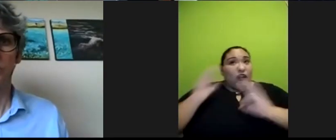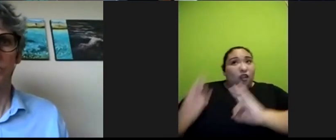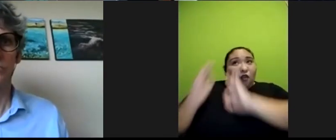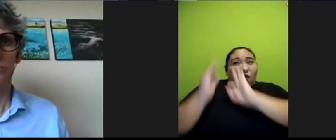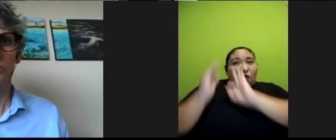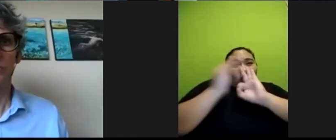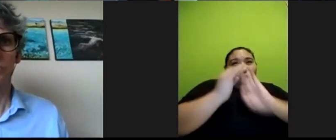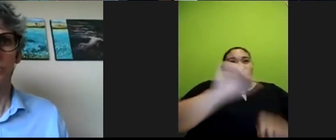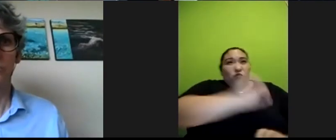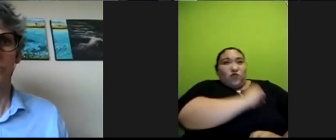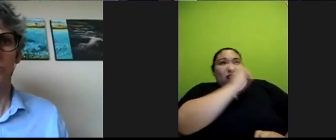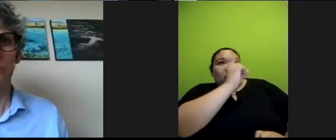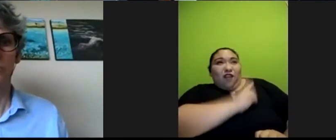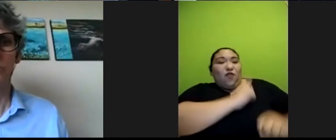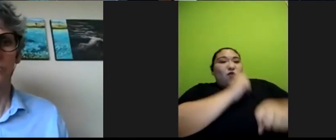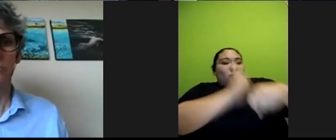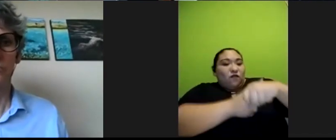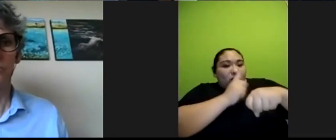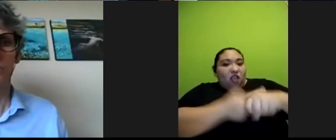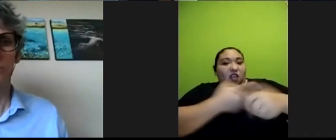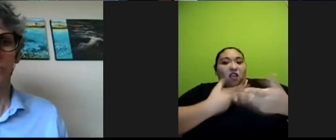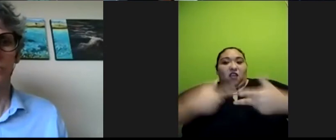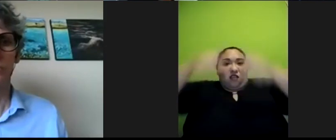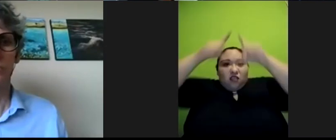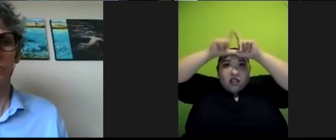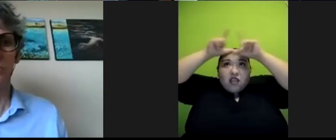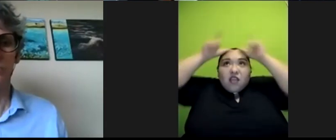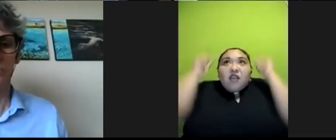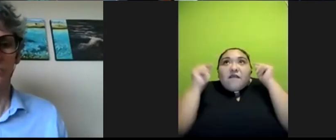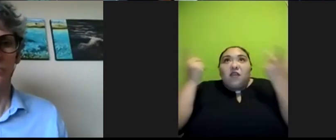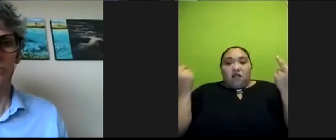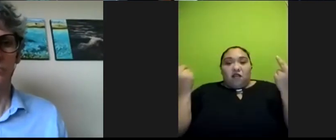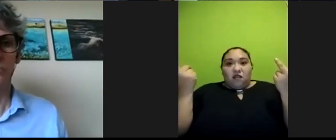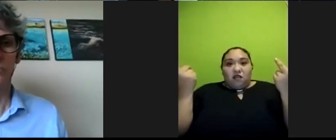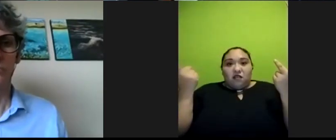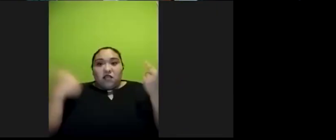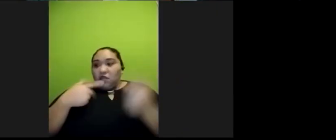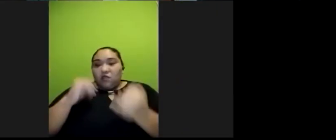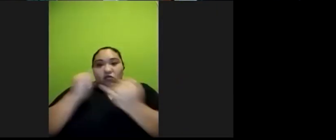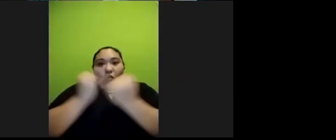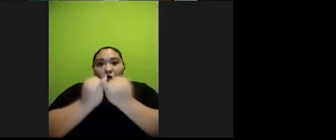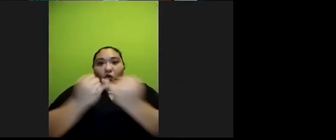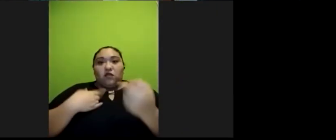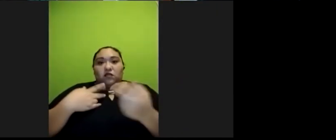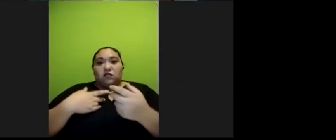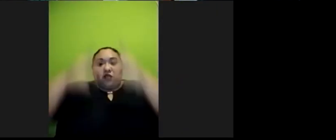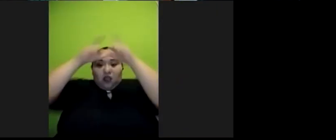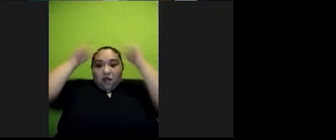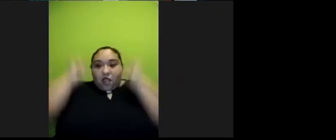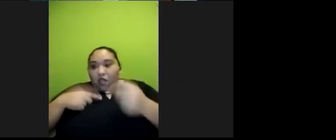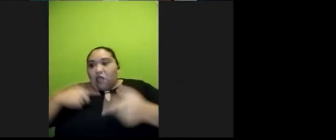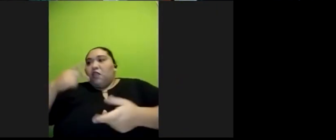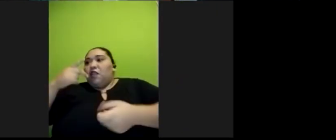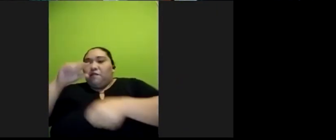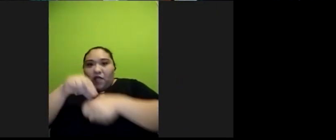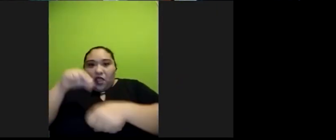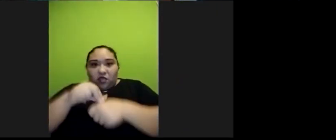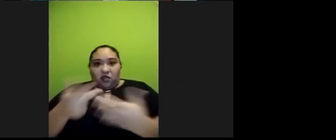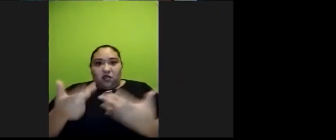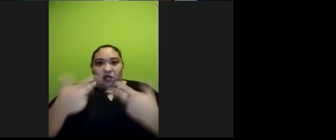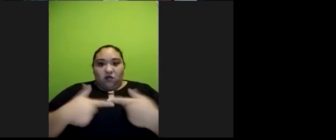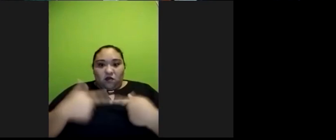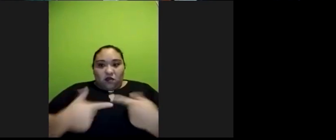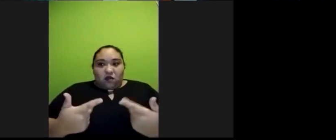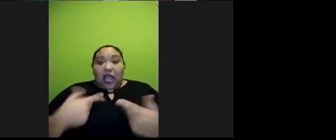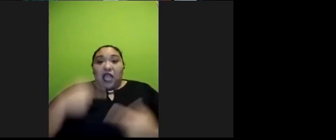las personas que han sido infectadas. En CONAPRED tenemos muchas quejas con personas que tienen COVID y que sus propias,